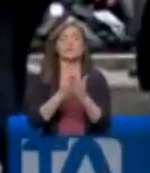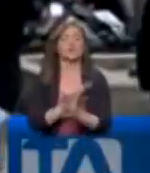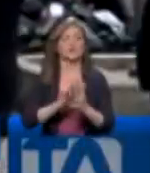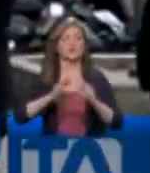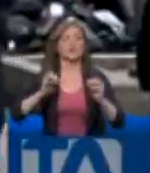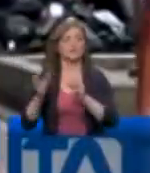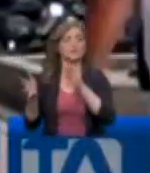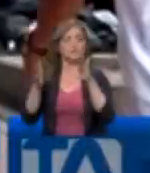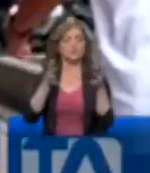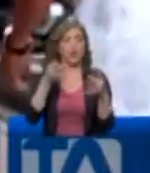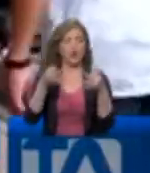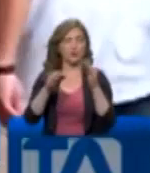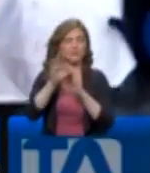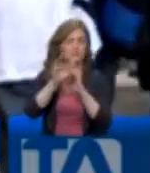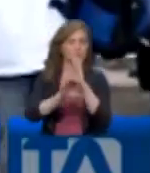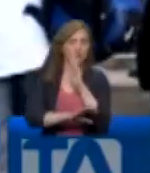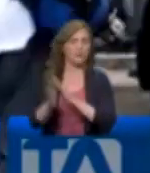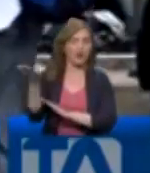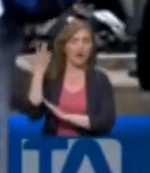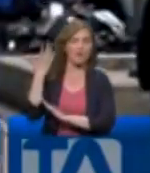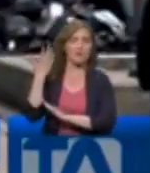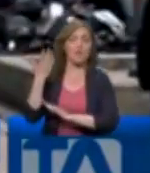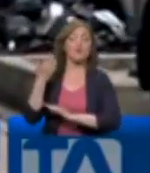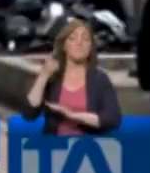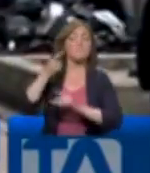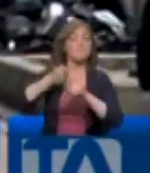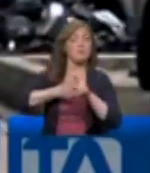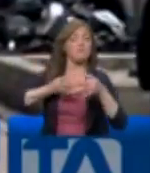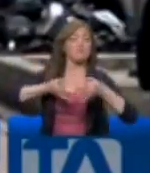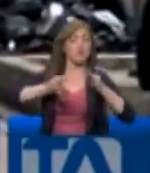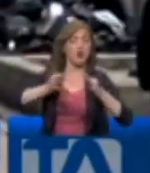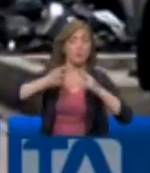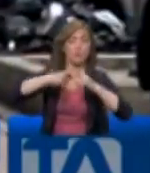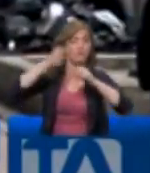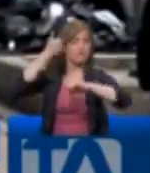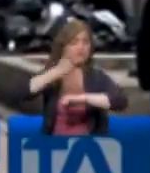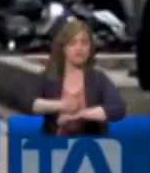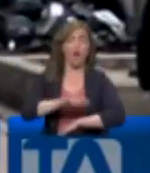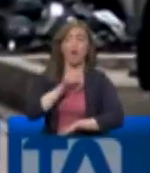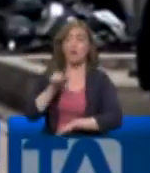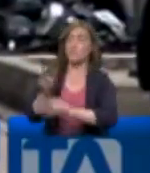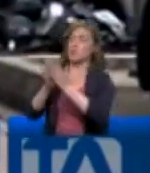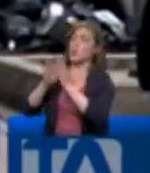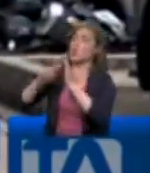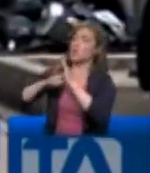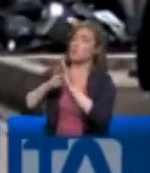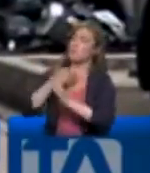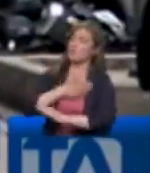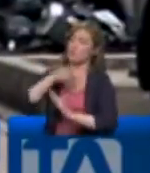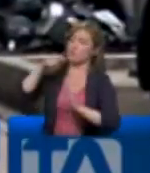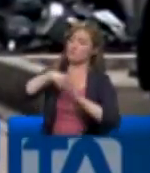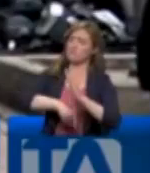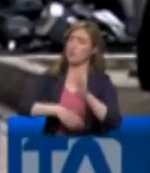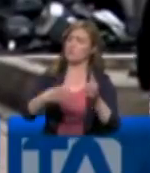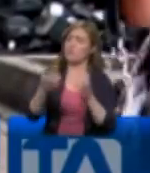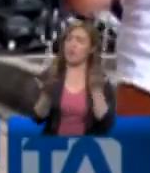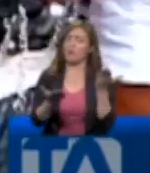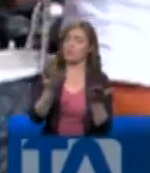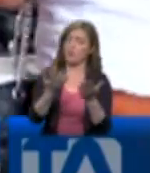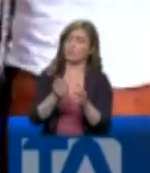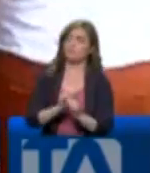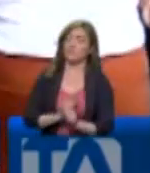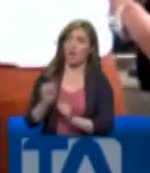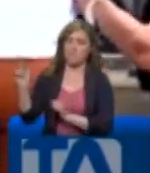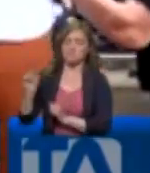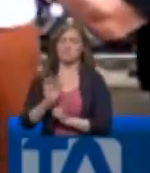fue posesionada en febrero, le pidió a la Contraloría que inicie una auditoría, la que aún continúa en ejecución. Apenas se conozcan los